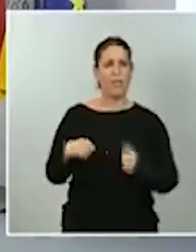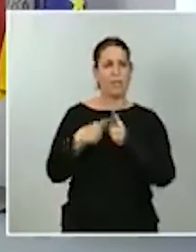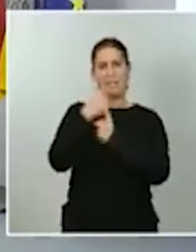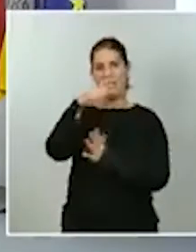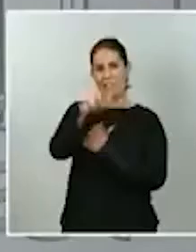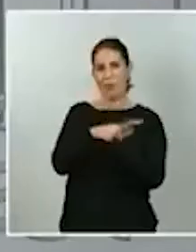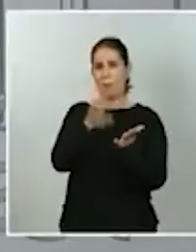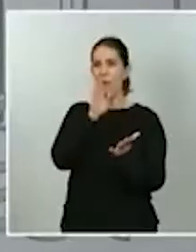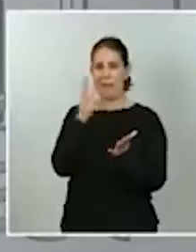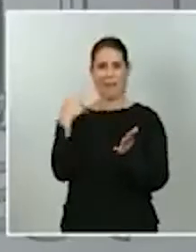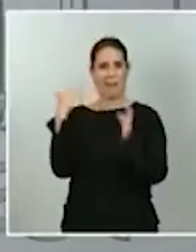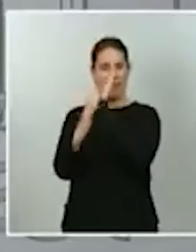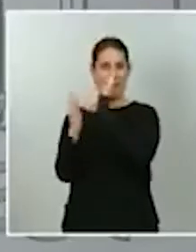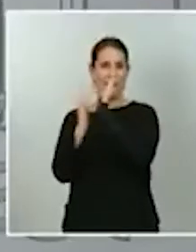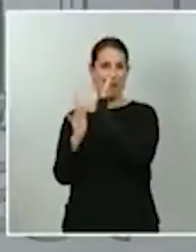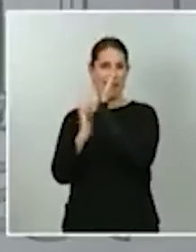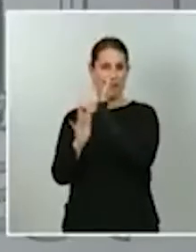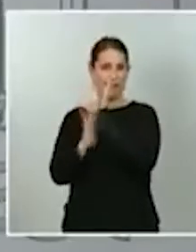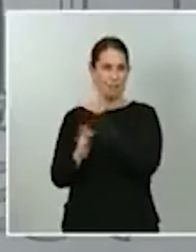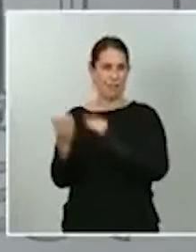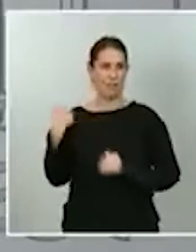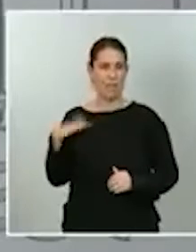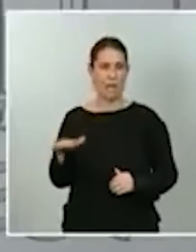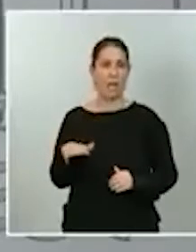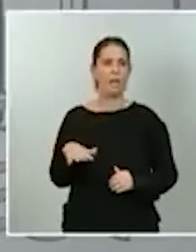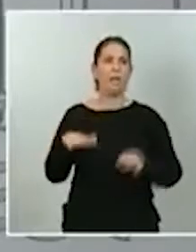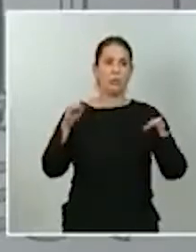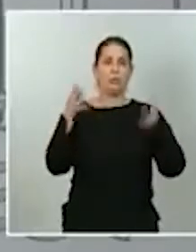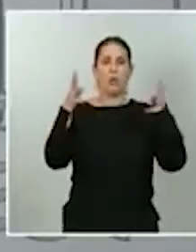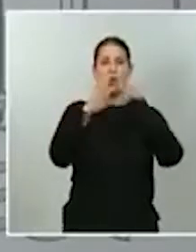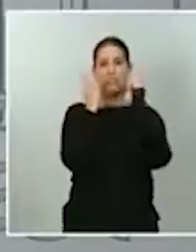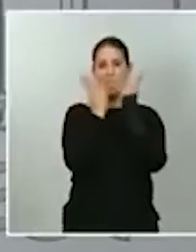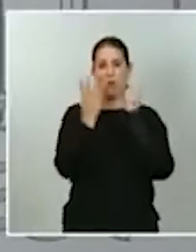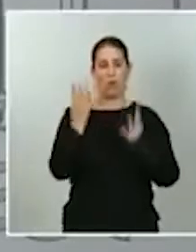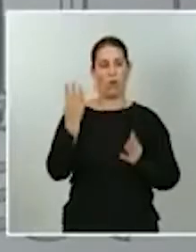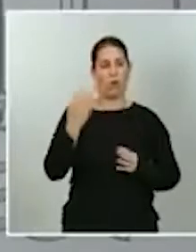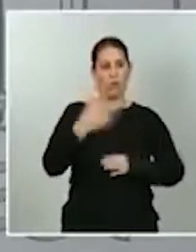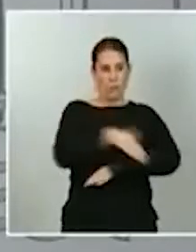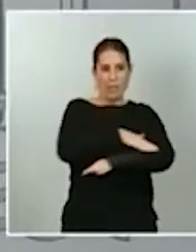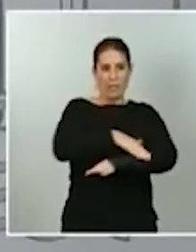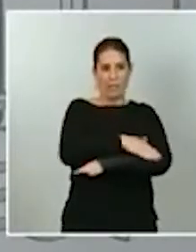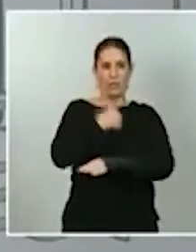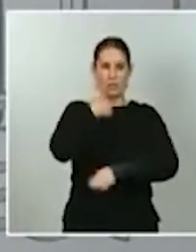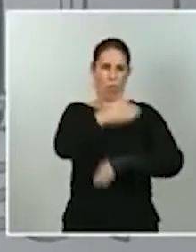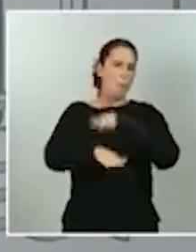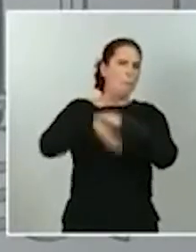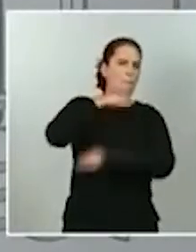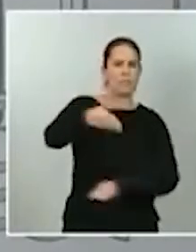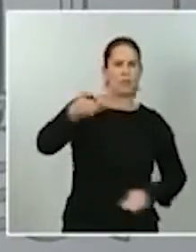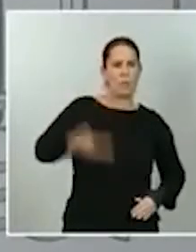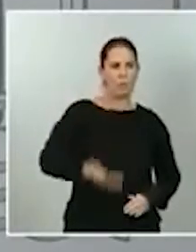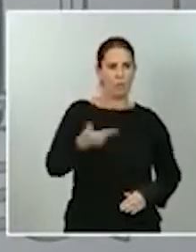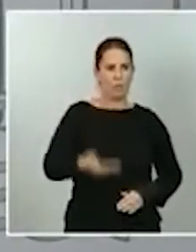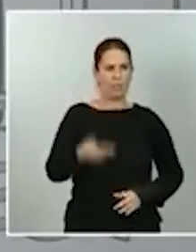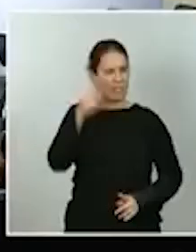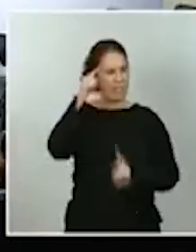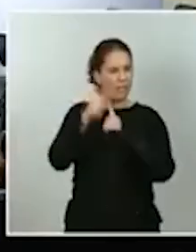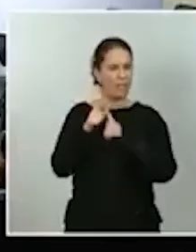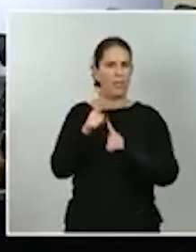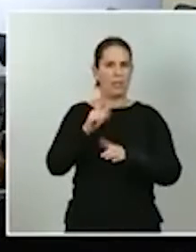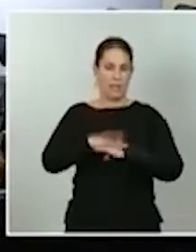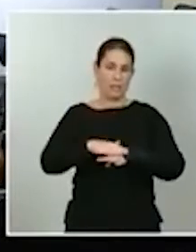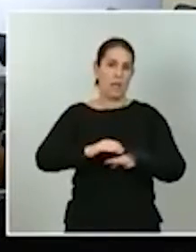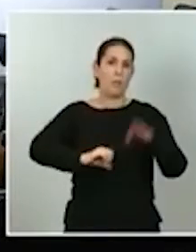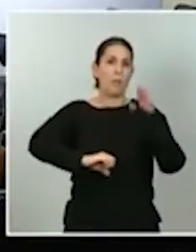la vicepresidenta económica el propio consejo de ministro da un paso importante adelante como es la aprobación del límite